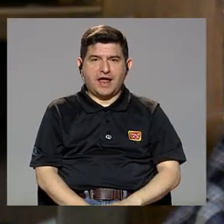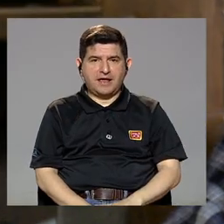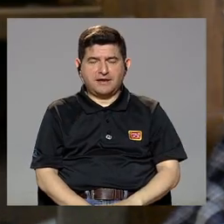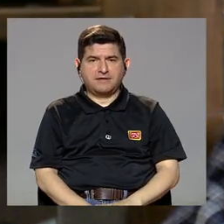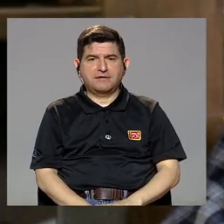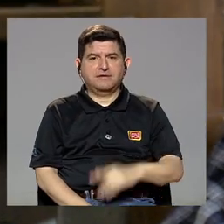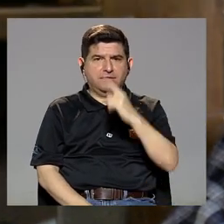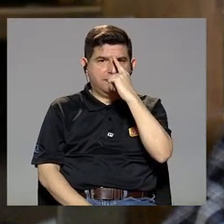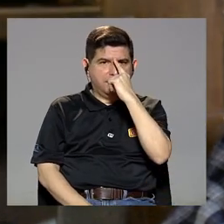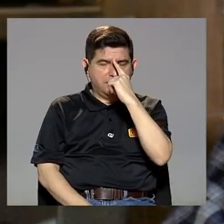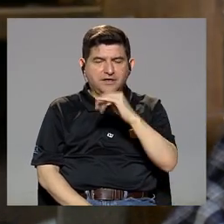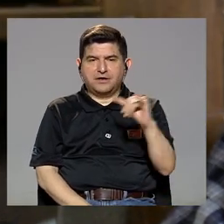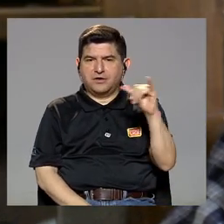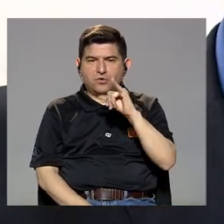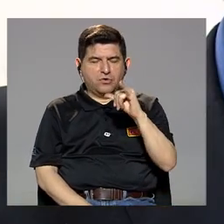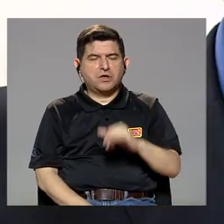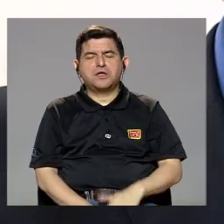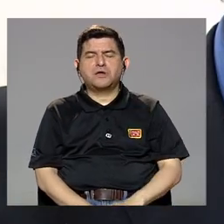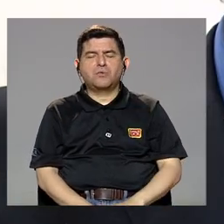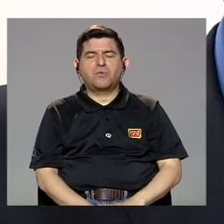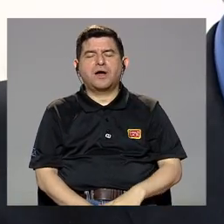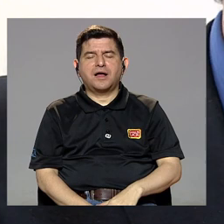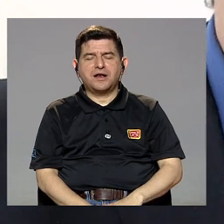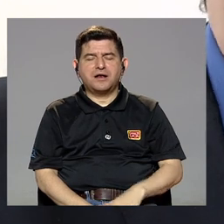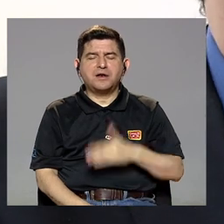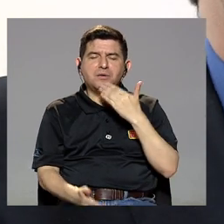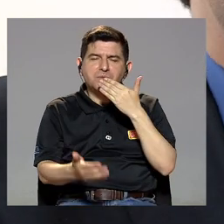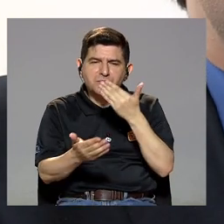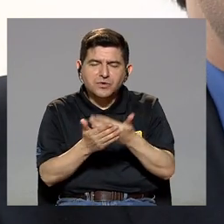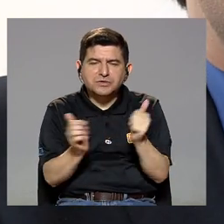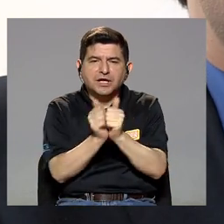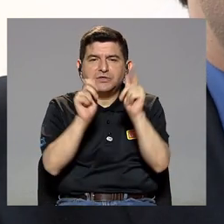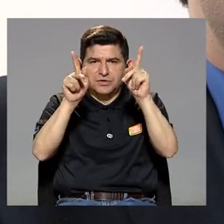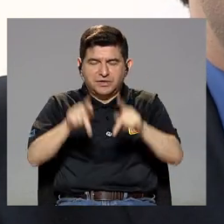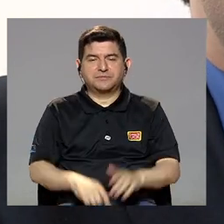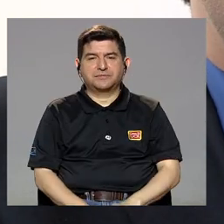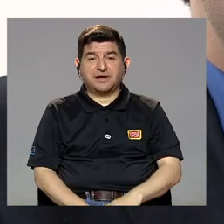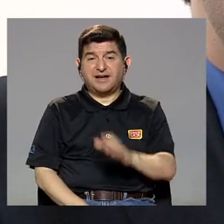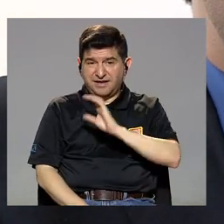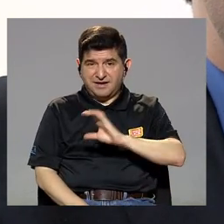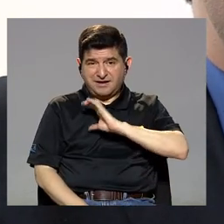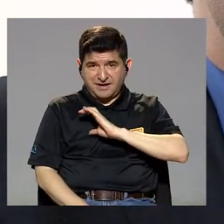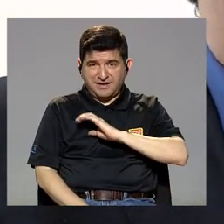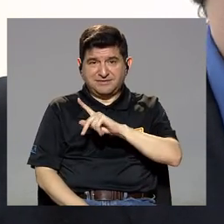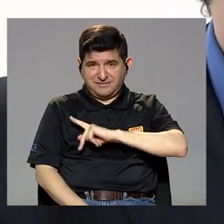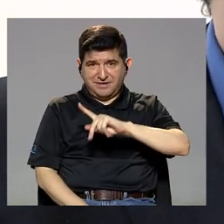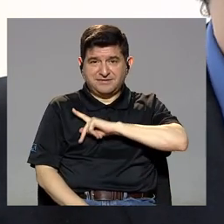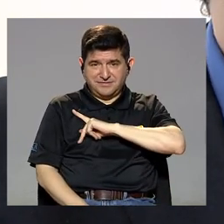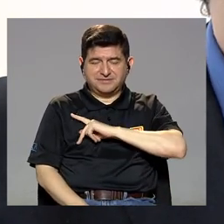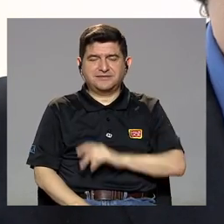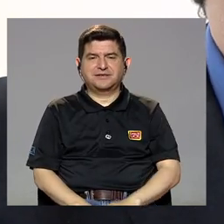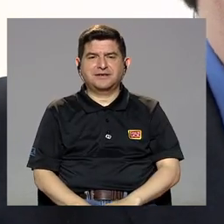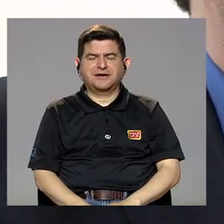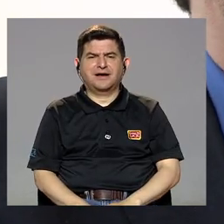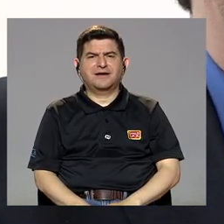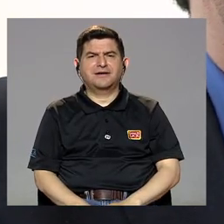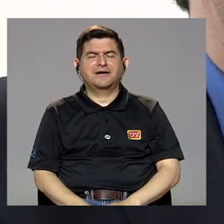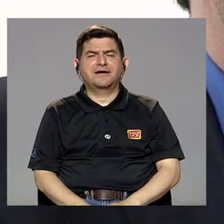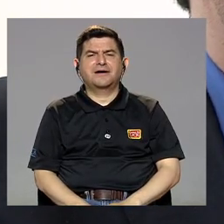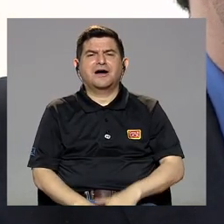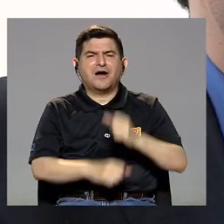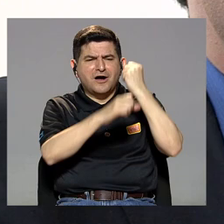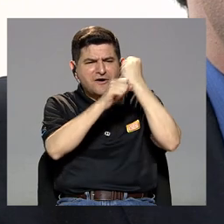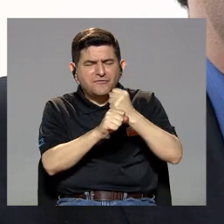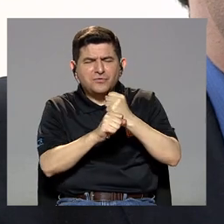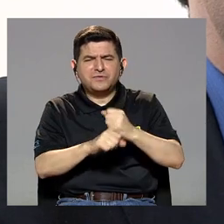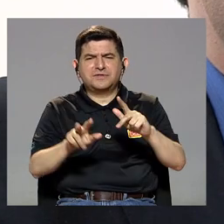el mismo de gente en ese carisma y don jose fundar un partido y lanzarse